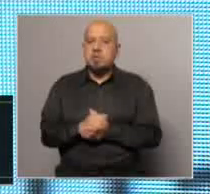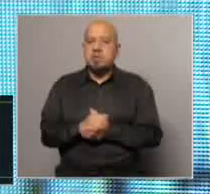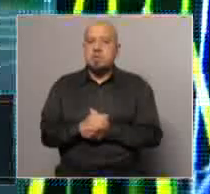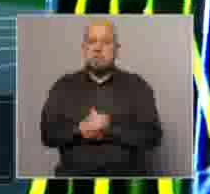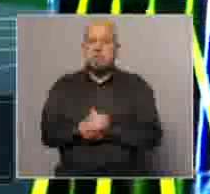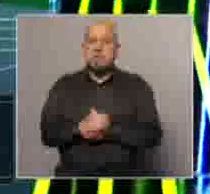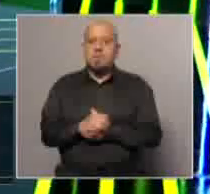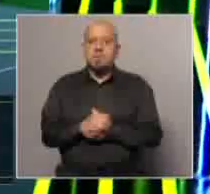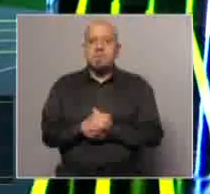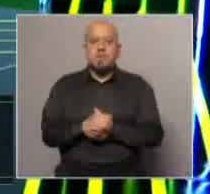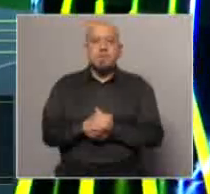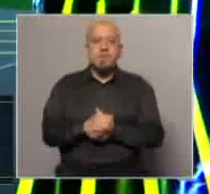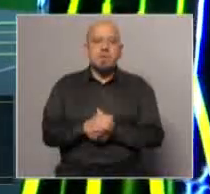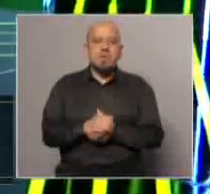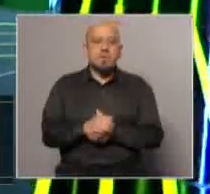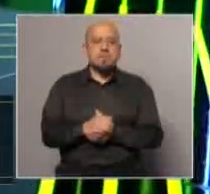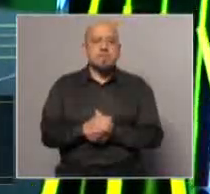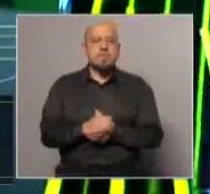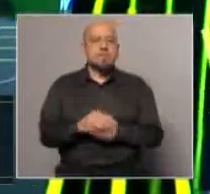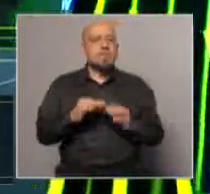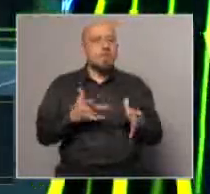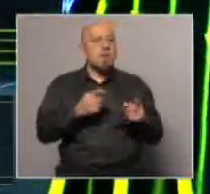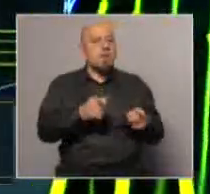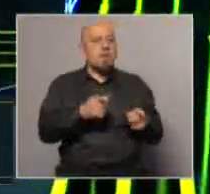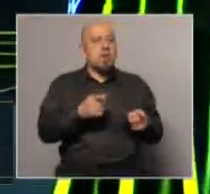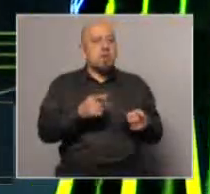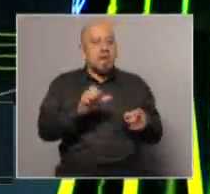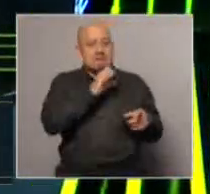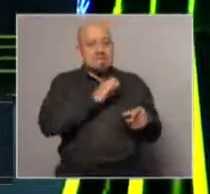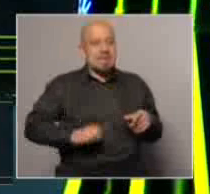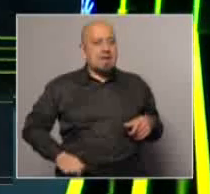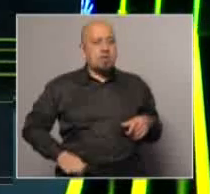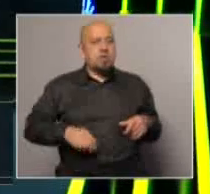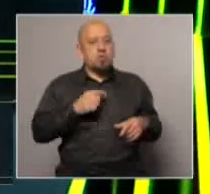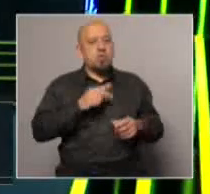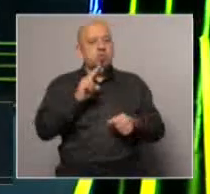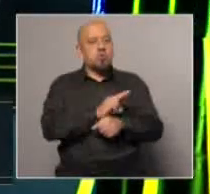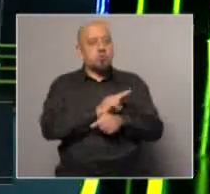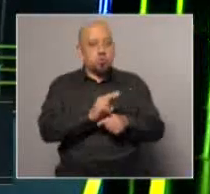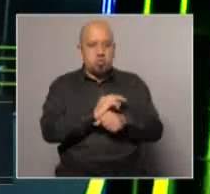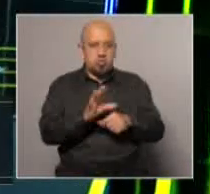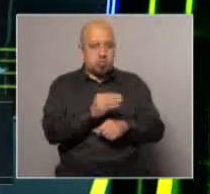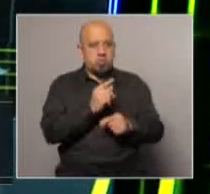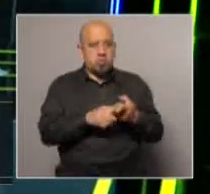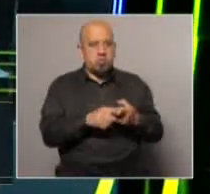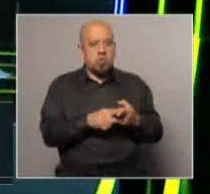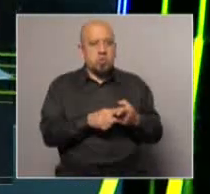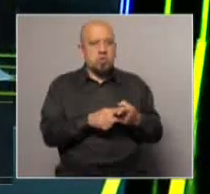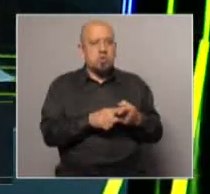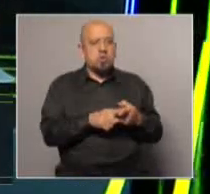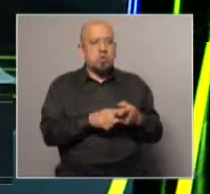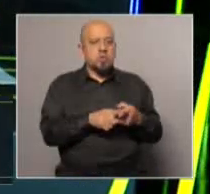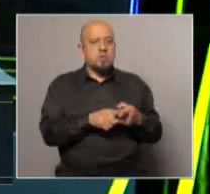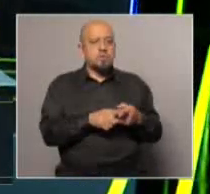algunas aclaraciones. Regulada por el Estado es toda, solo la que se vende en la farmacia. Sí. Eso me parece que es una cosa que hay que